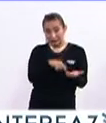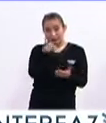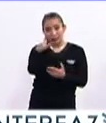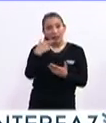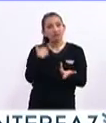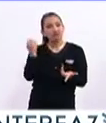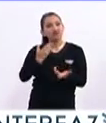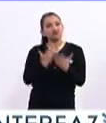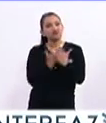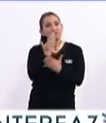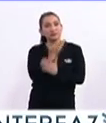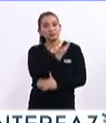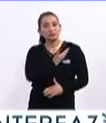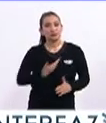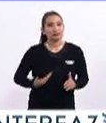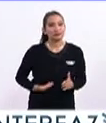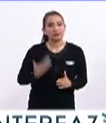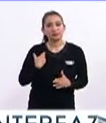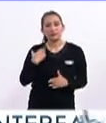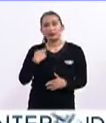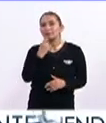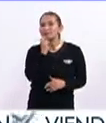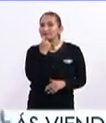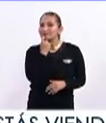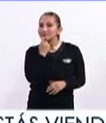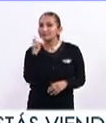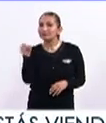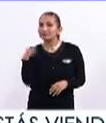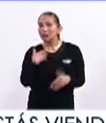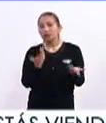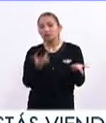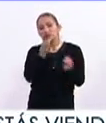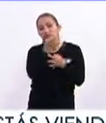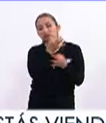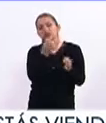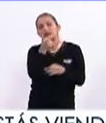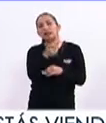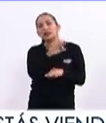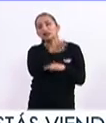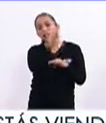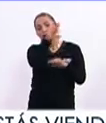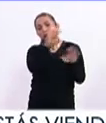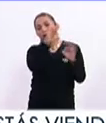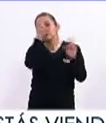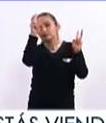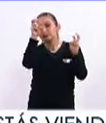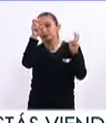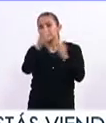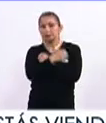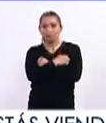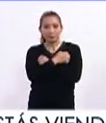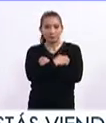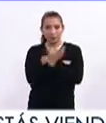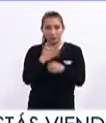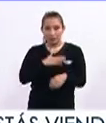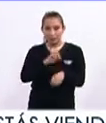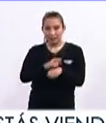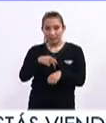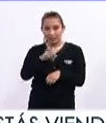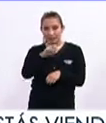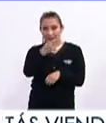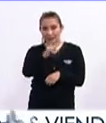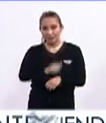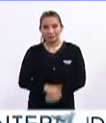recinto las conferencias matutinas del presidente Andrés Manuel López Obrador y nos informa de todo lo referido en materia educativa. Muy buenos días,